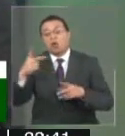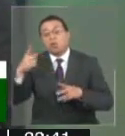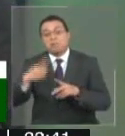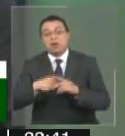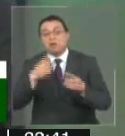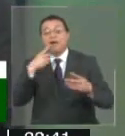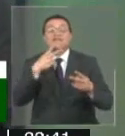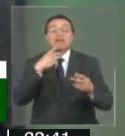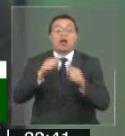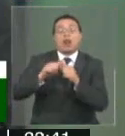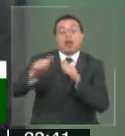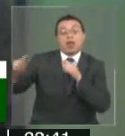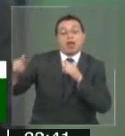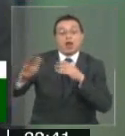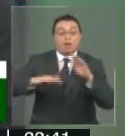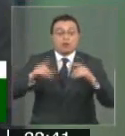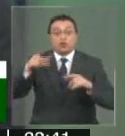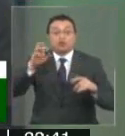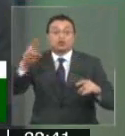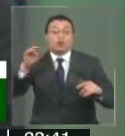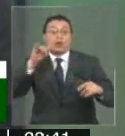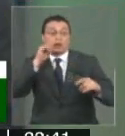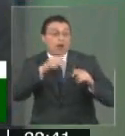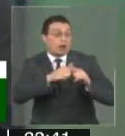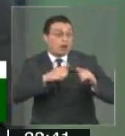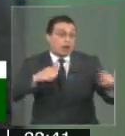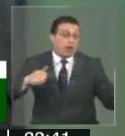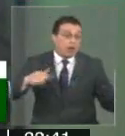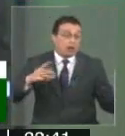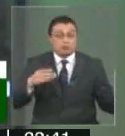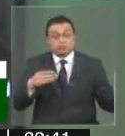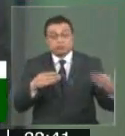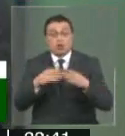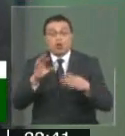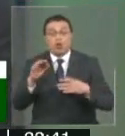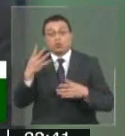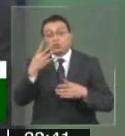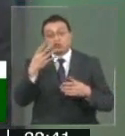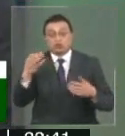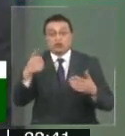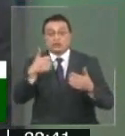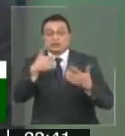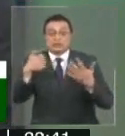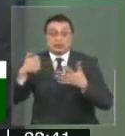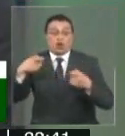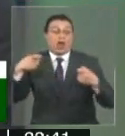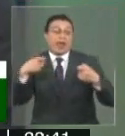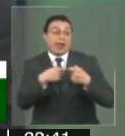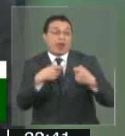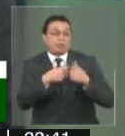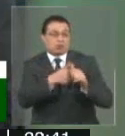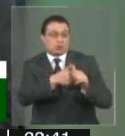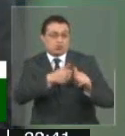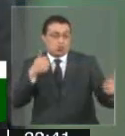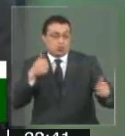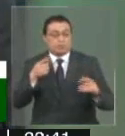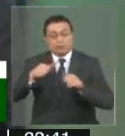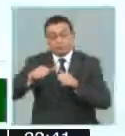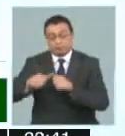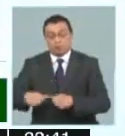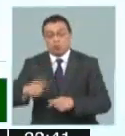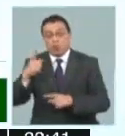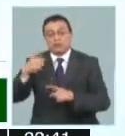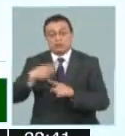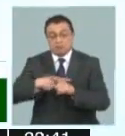dónde llega el chico. Hay chicos que llegan del sur de Italia o de 400, 600 kilómetros de distancia y se quedan una semana